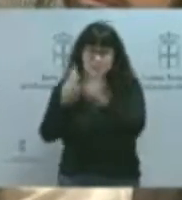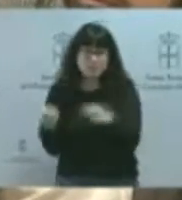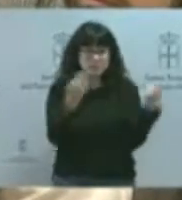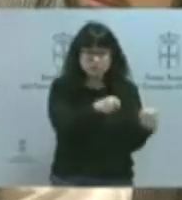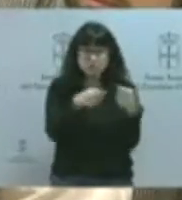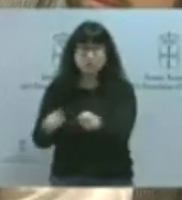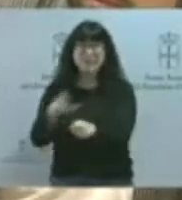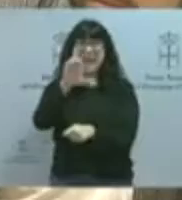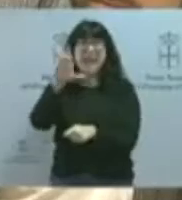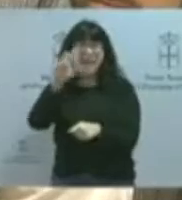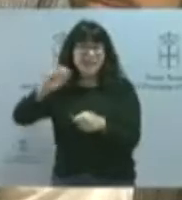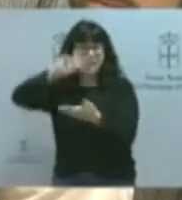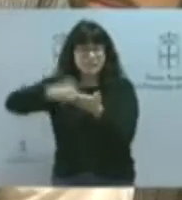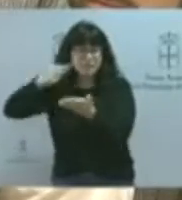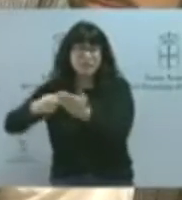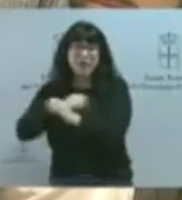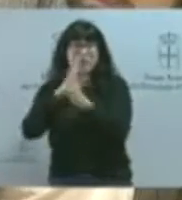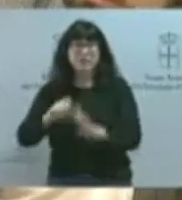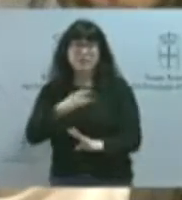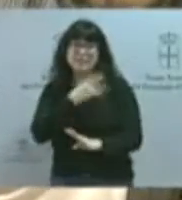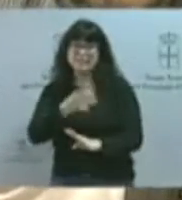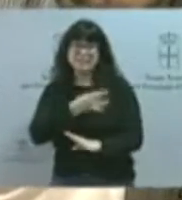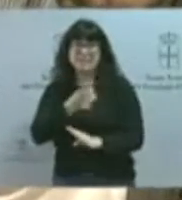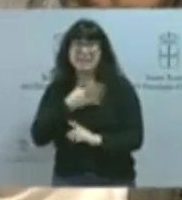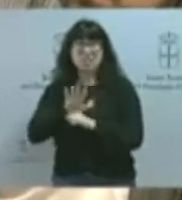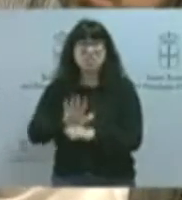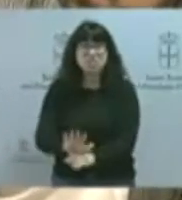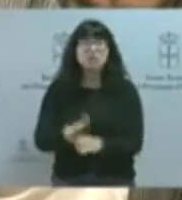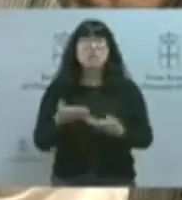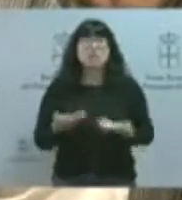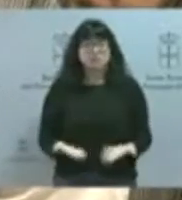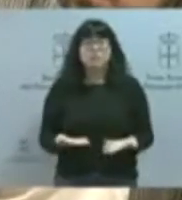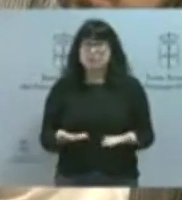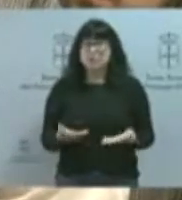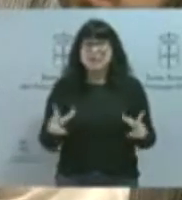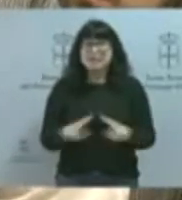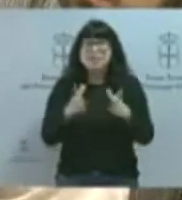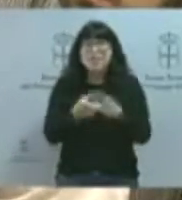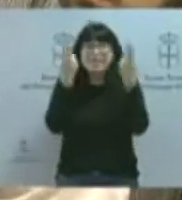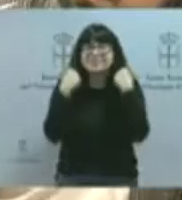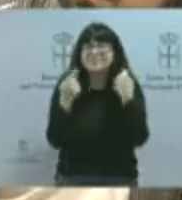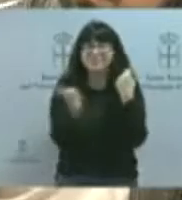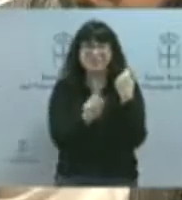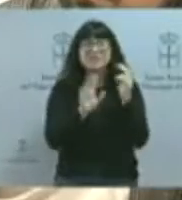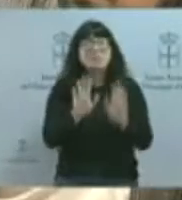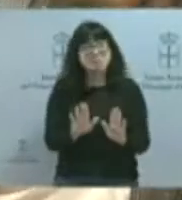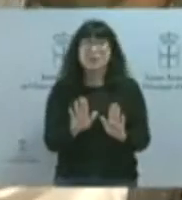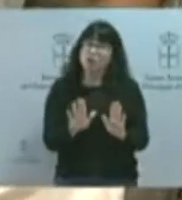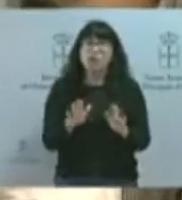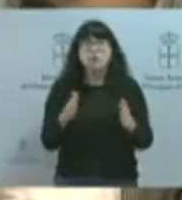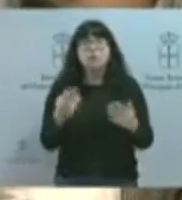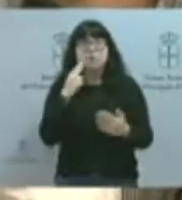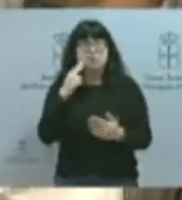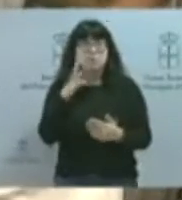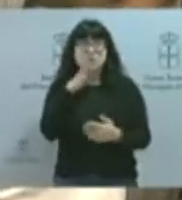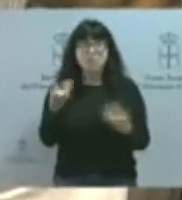se resigna. Tampoco se resigna la sociedad, pero la amenaza de cierre y deslocalización siempre está encima de la mesa. La industria